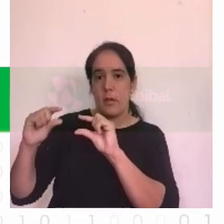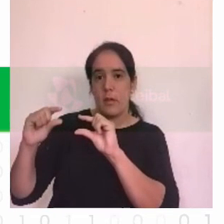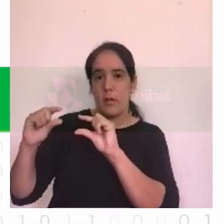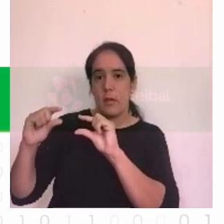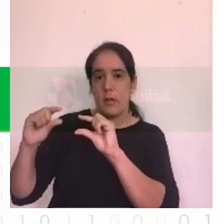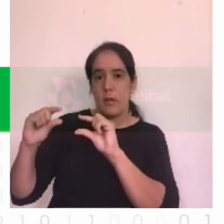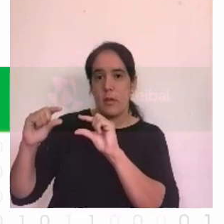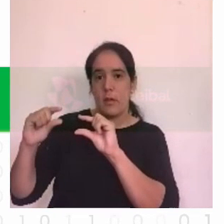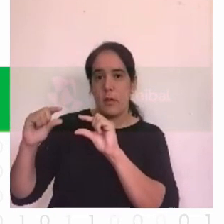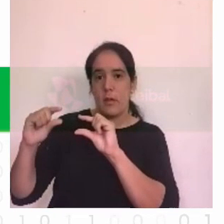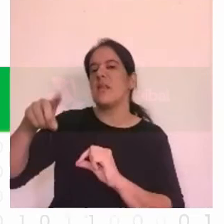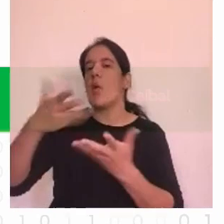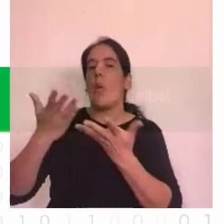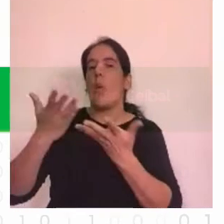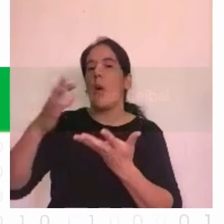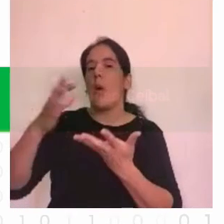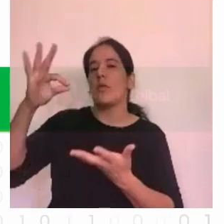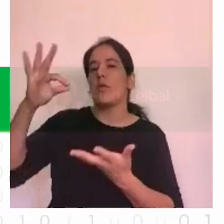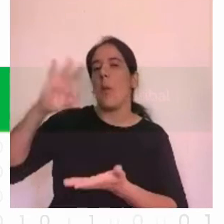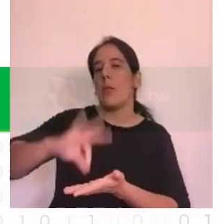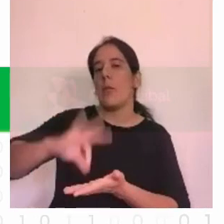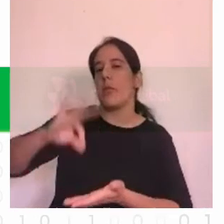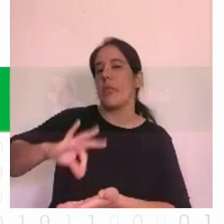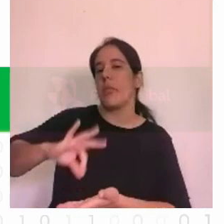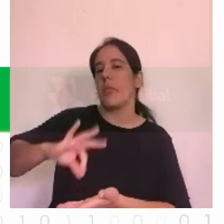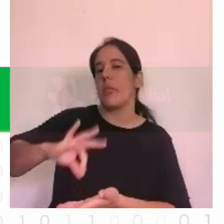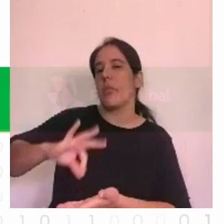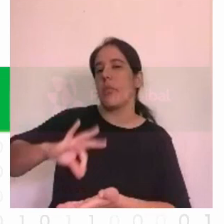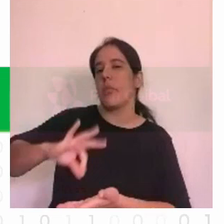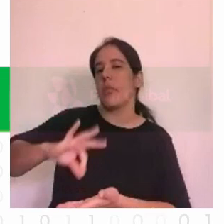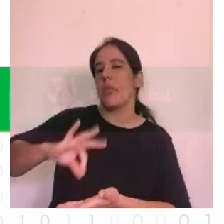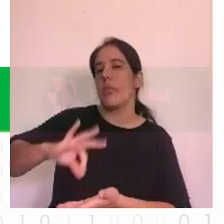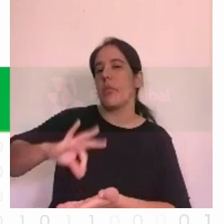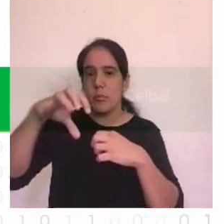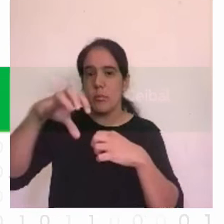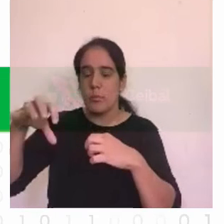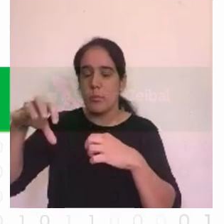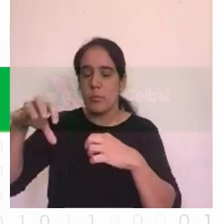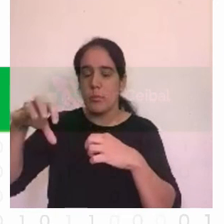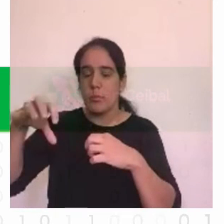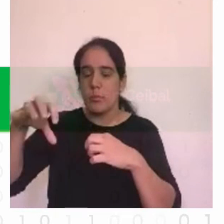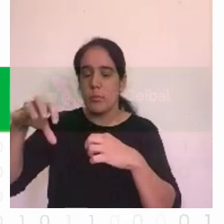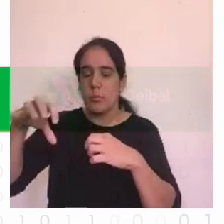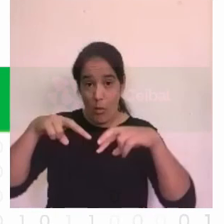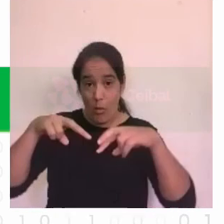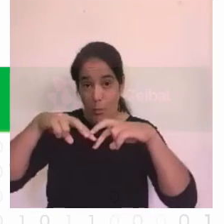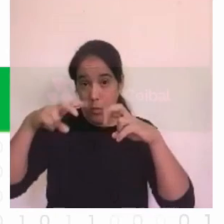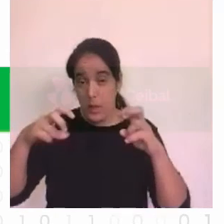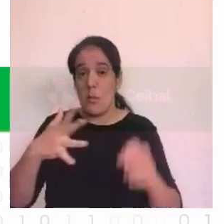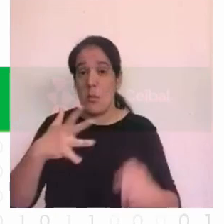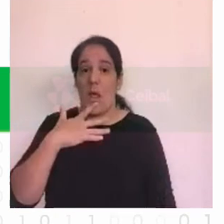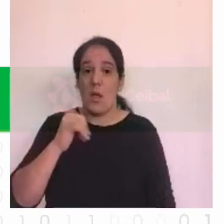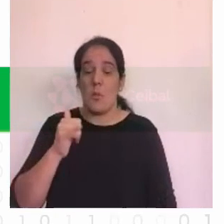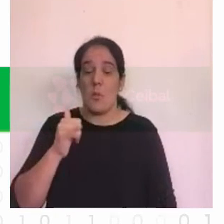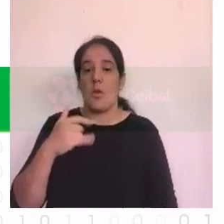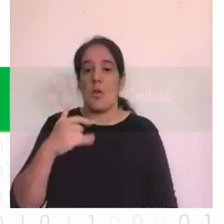promedio en 5 ramas de actividad seleccionadas. Yo acá filtré, para poner de ejemplo, los trabajadores en el tramo de